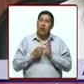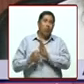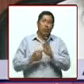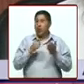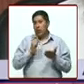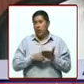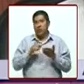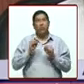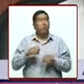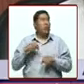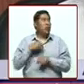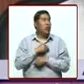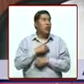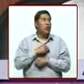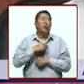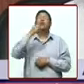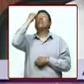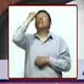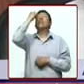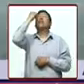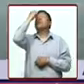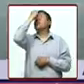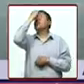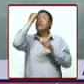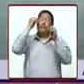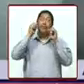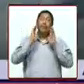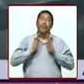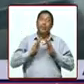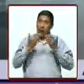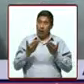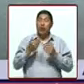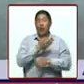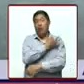exposición a esto. Podemos usar gotas lubricantes también.